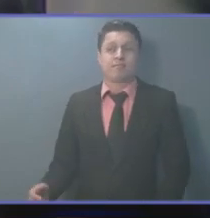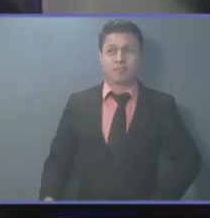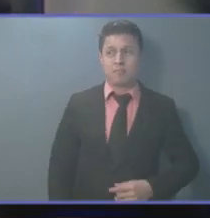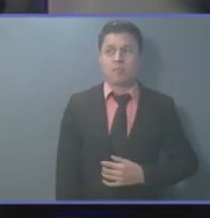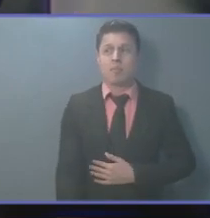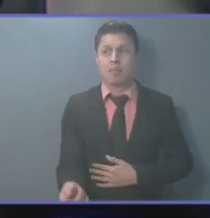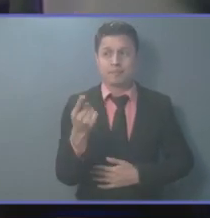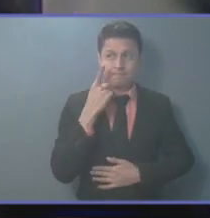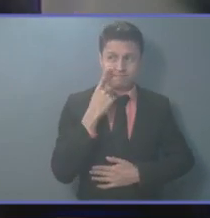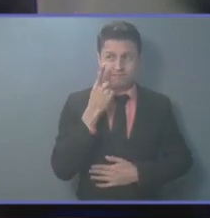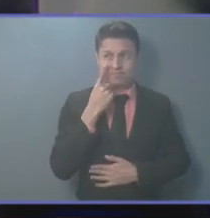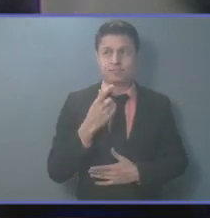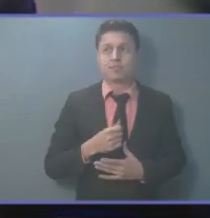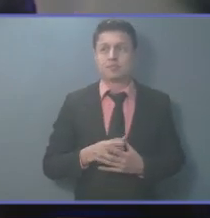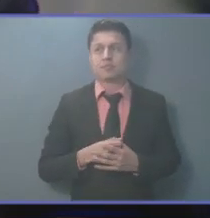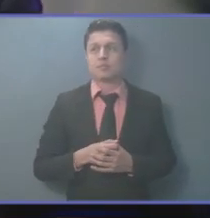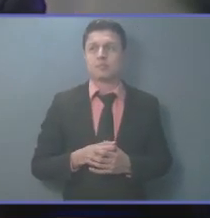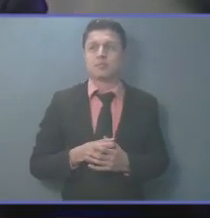Revisamos